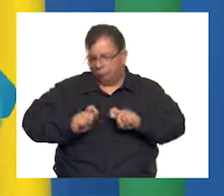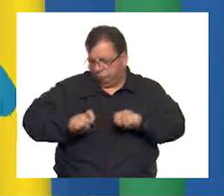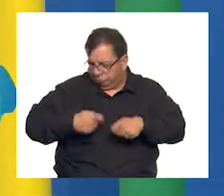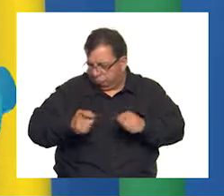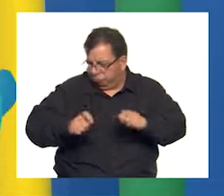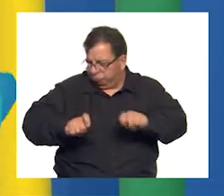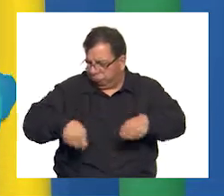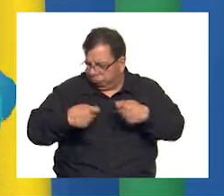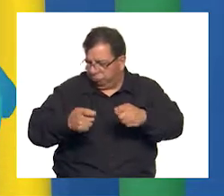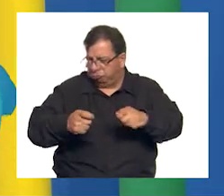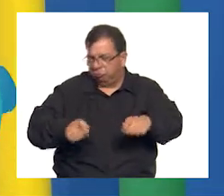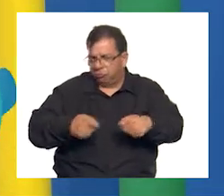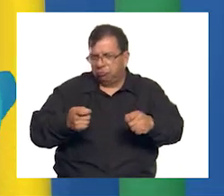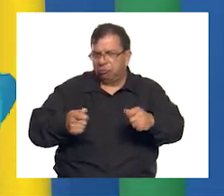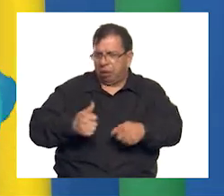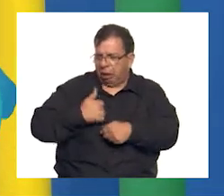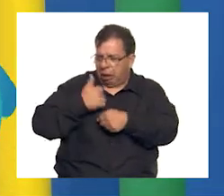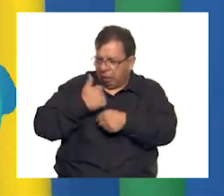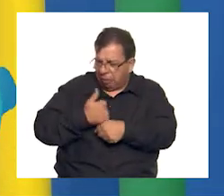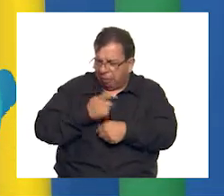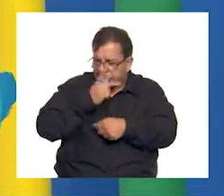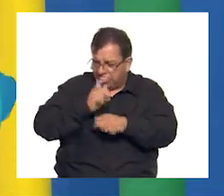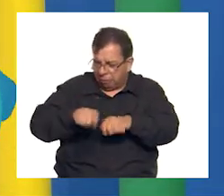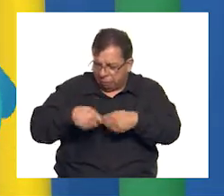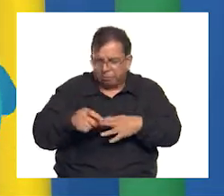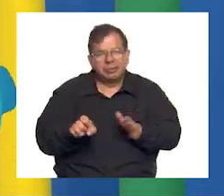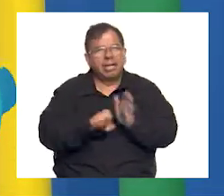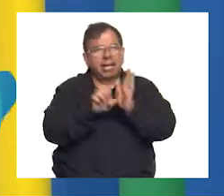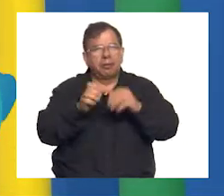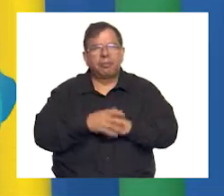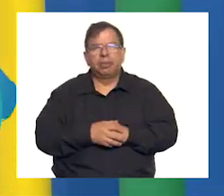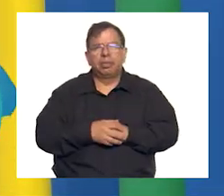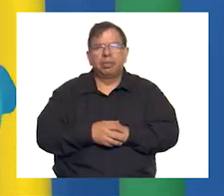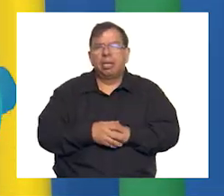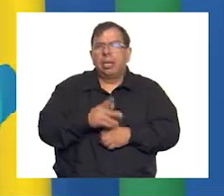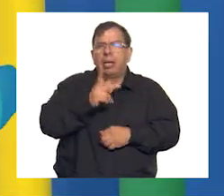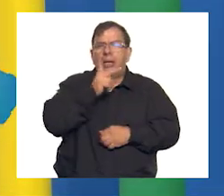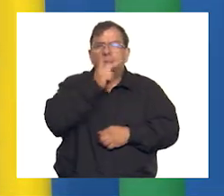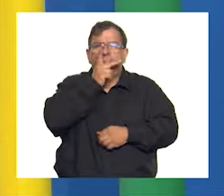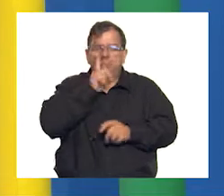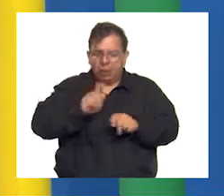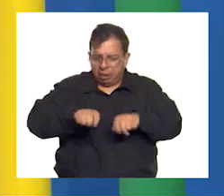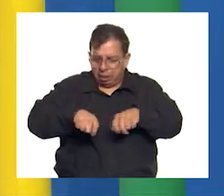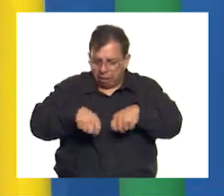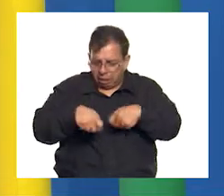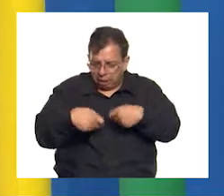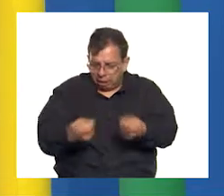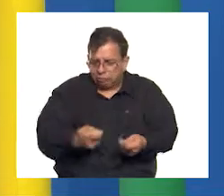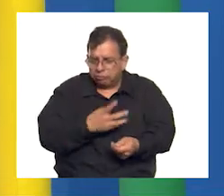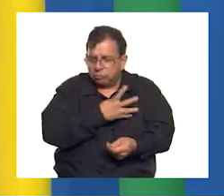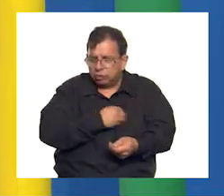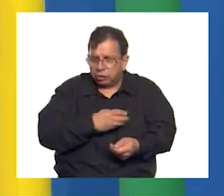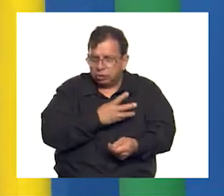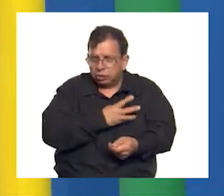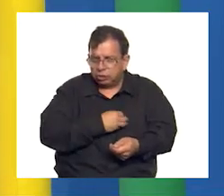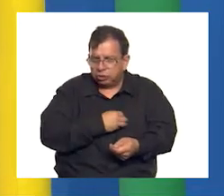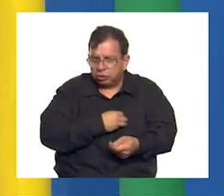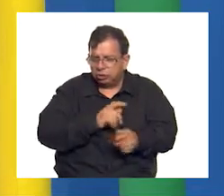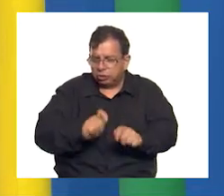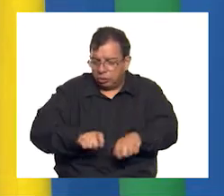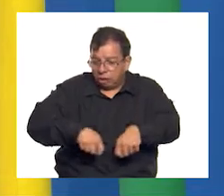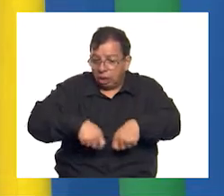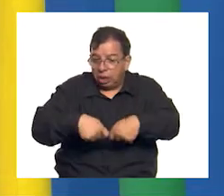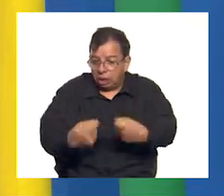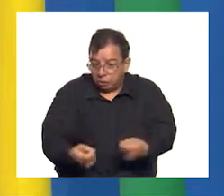de generación en generación. Es decir, por ejemplo, que los padres se las cuentan a sus descendientes y a su vez estos a